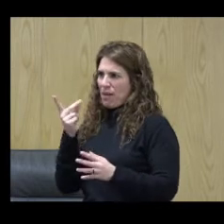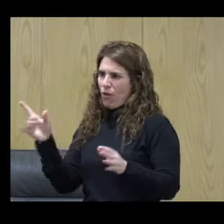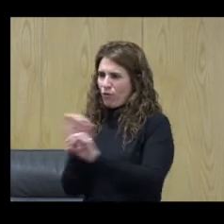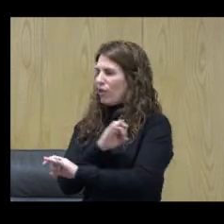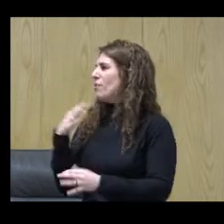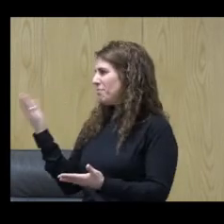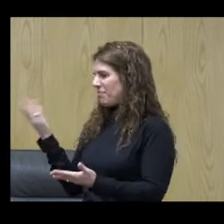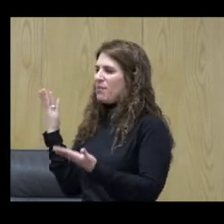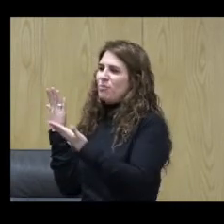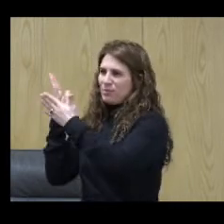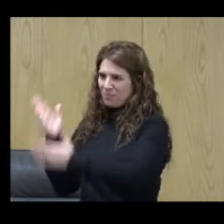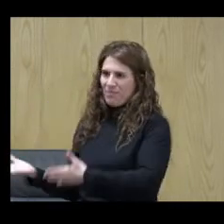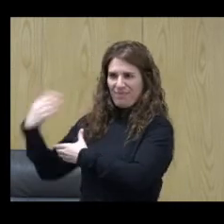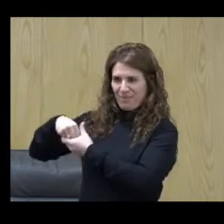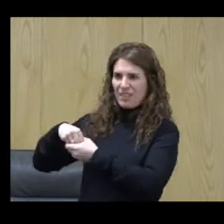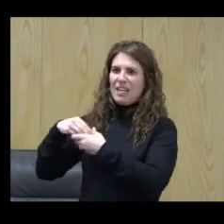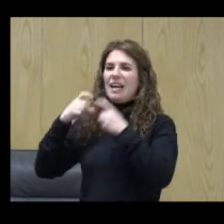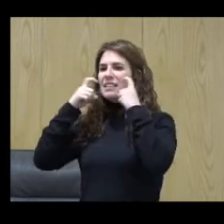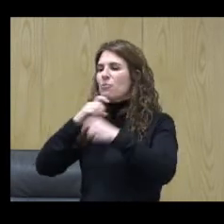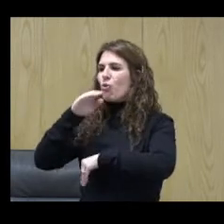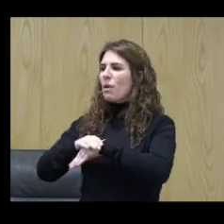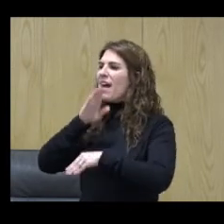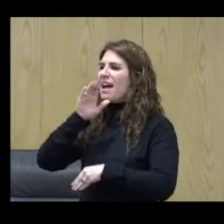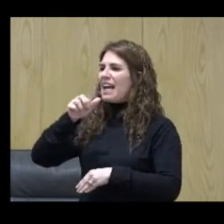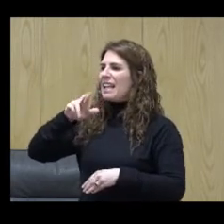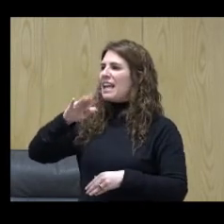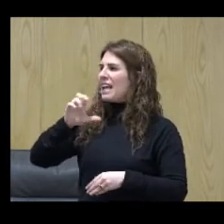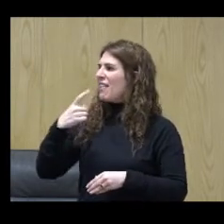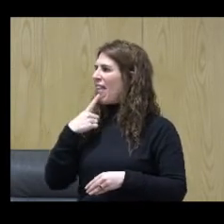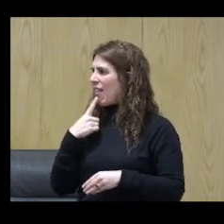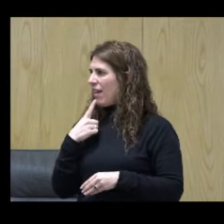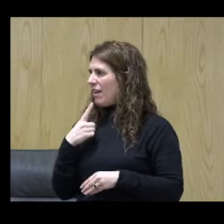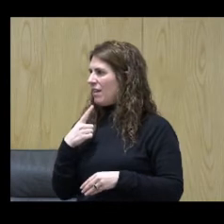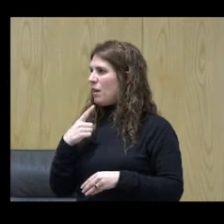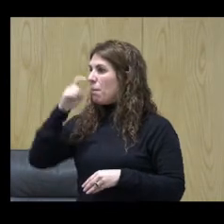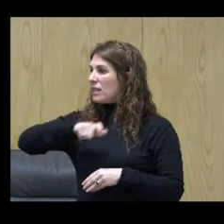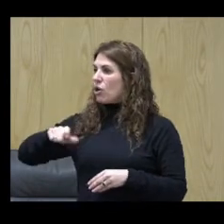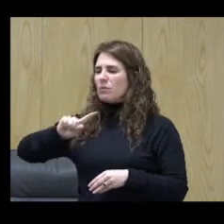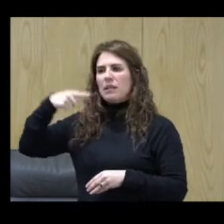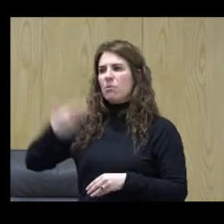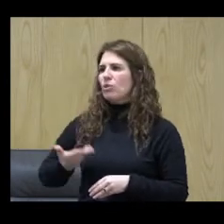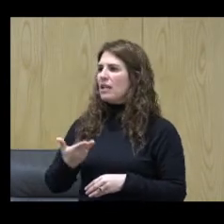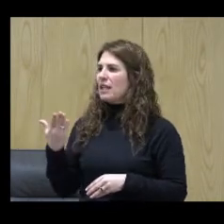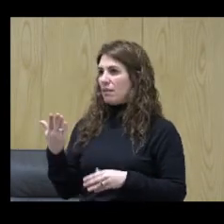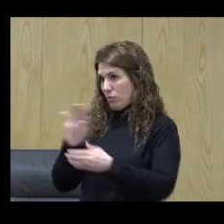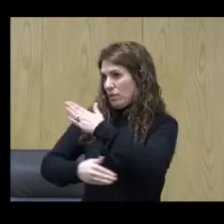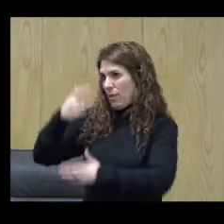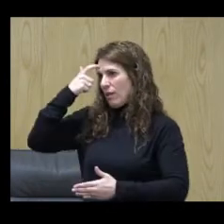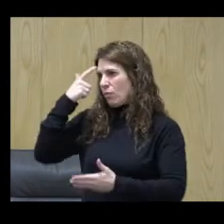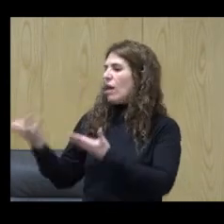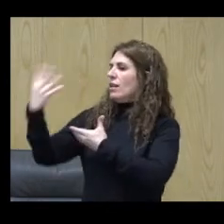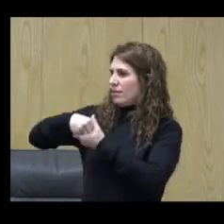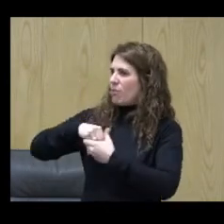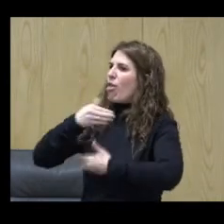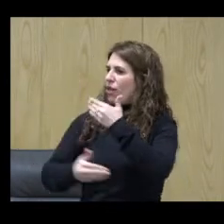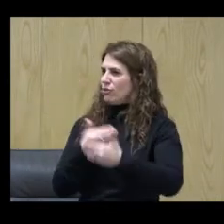poco intentamos cumplir lo que decía Enrique, la importancia de que sean las personas quienes con discapacidad intelectual quienes estén en todos los procesos, no